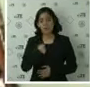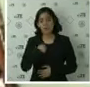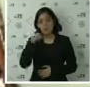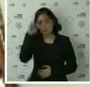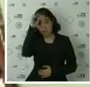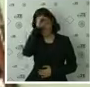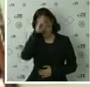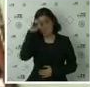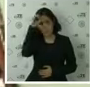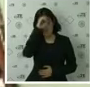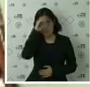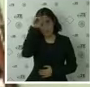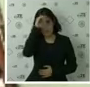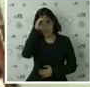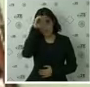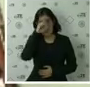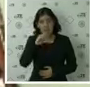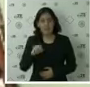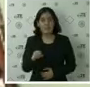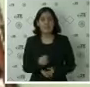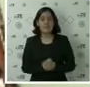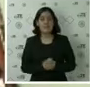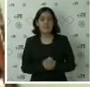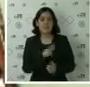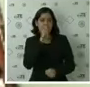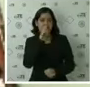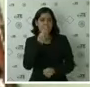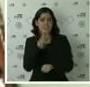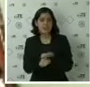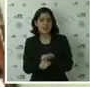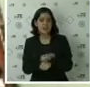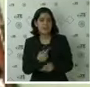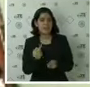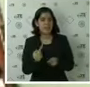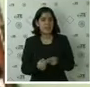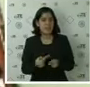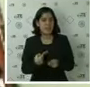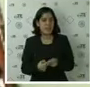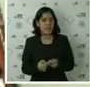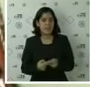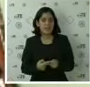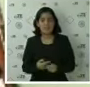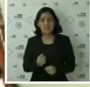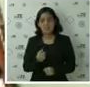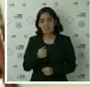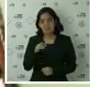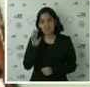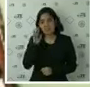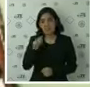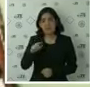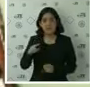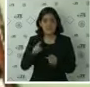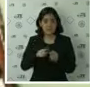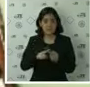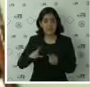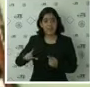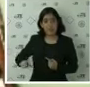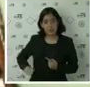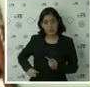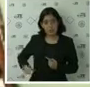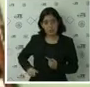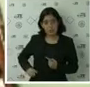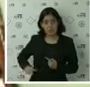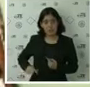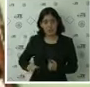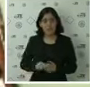vista, esta responsabilidad recae tanto en el gobierno, que tiene como función servir al pueblo,